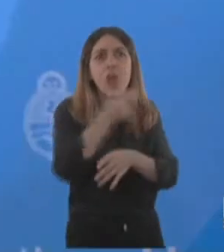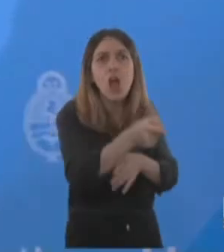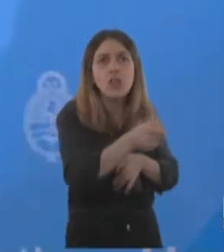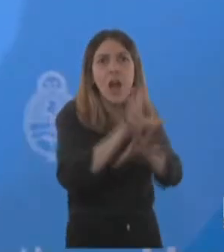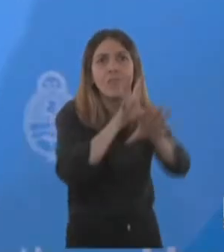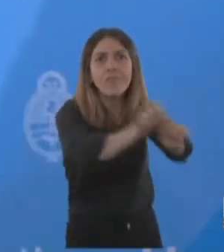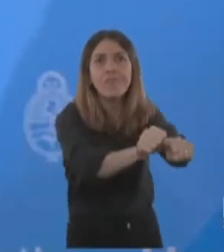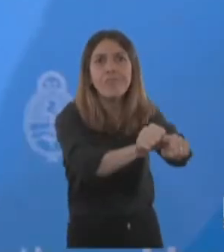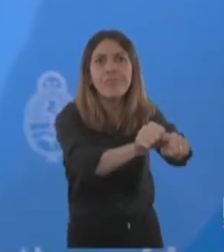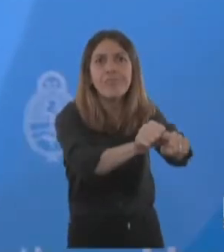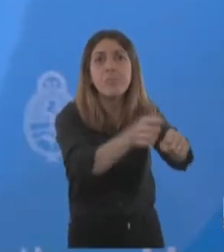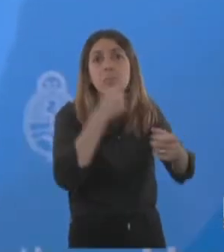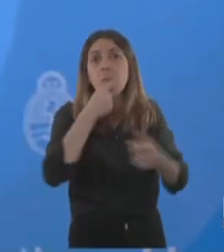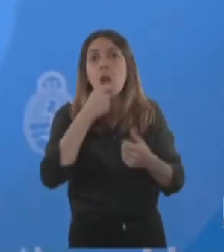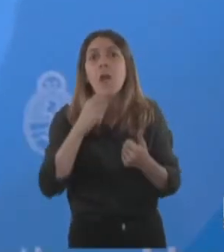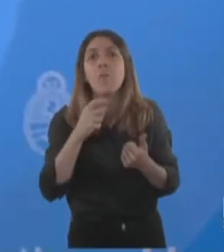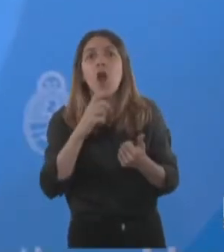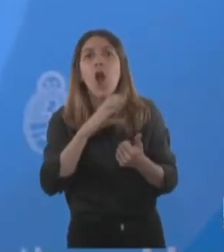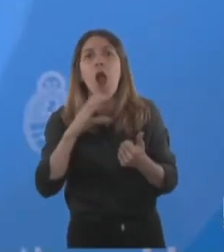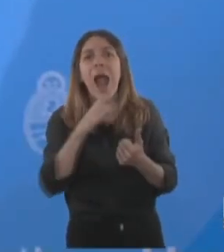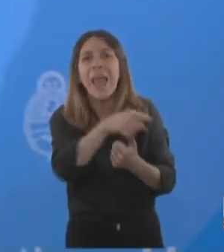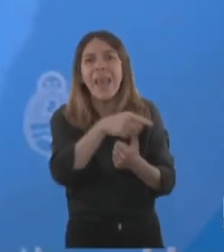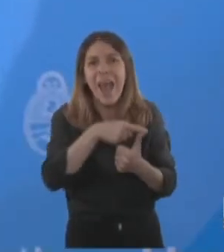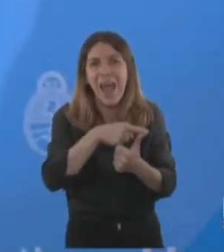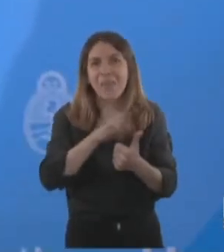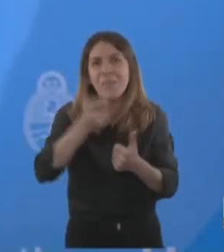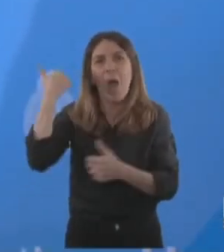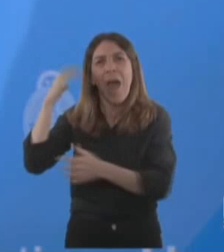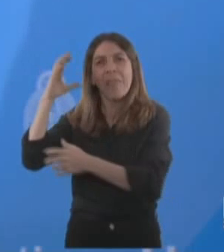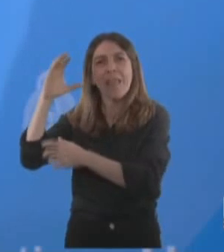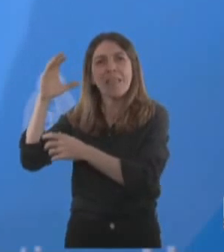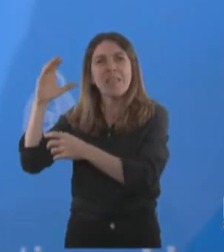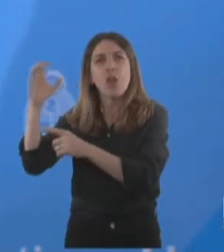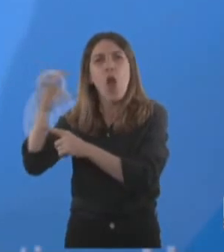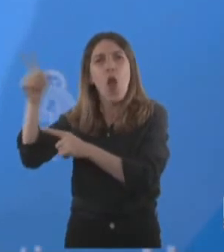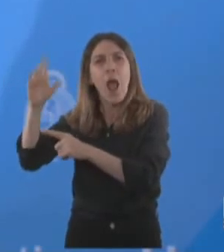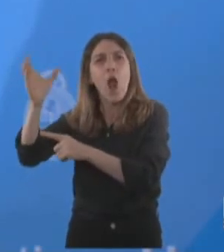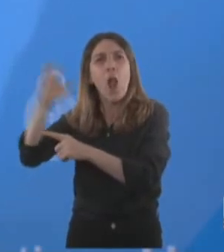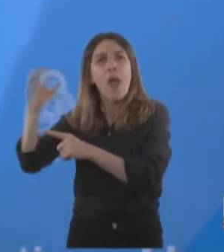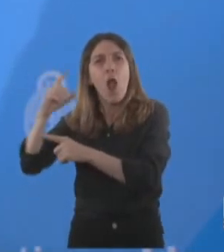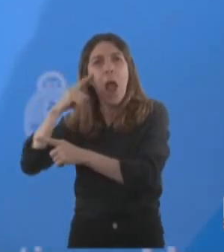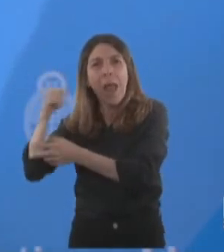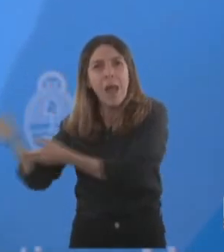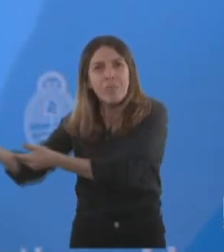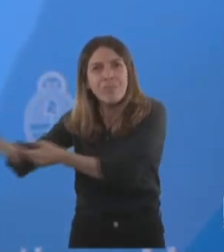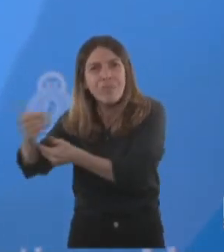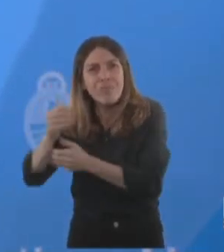porque la cocaína que se producía en Colombia no se consumía en Colombia.